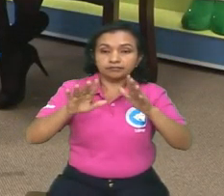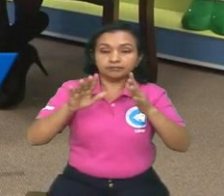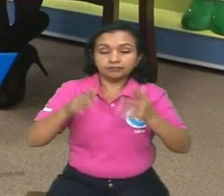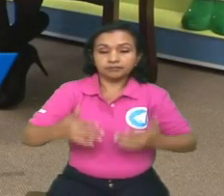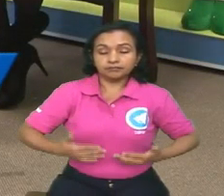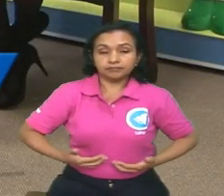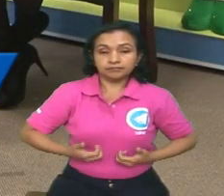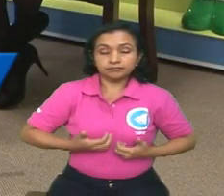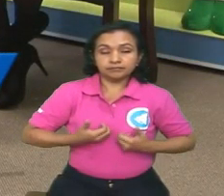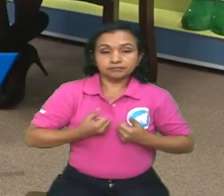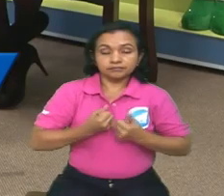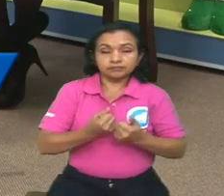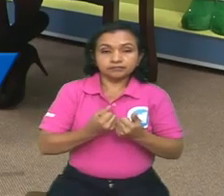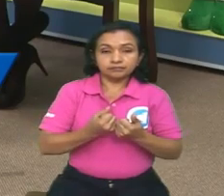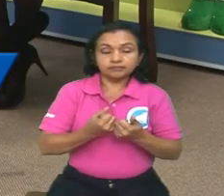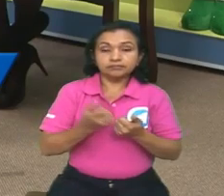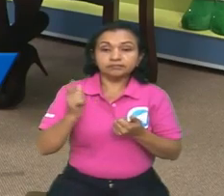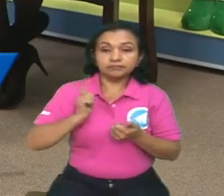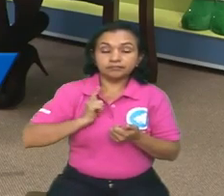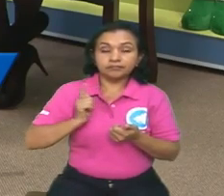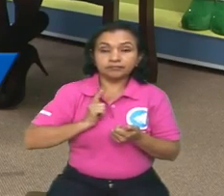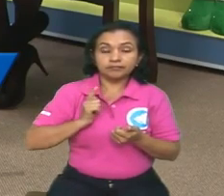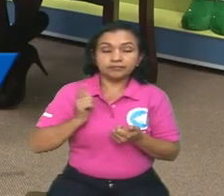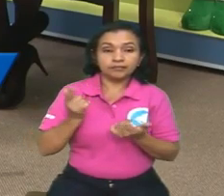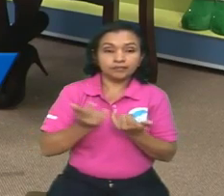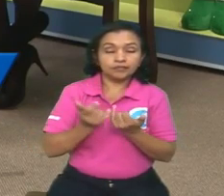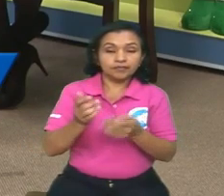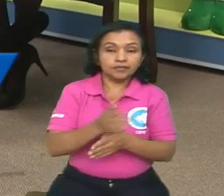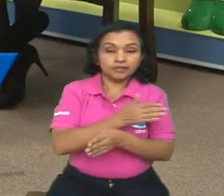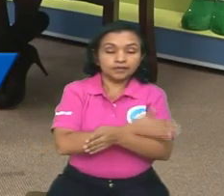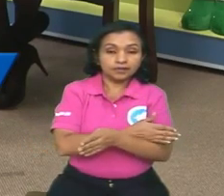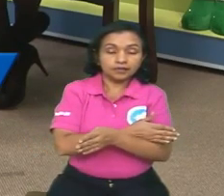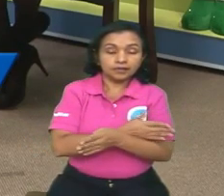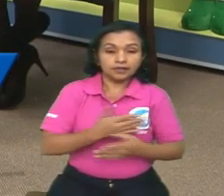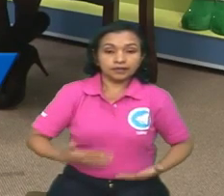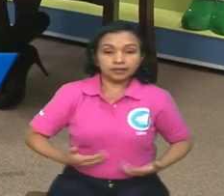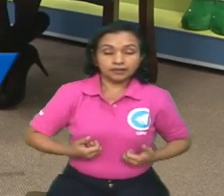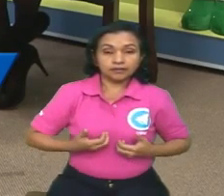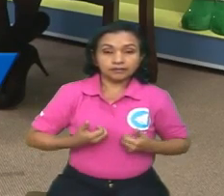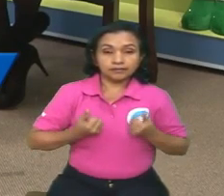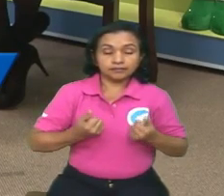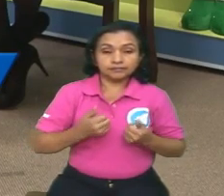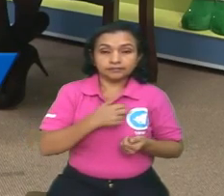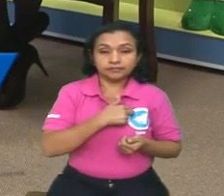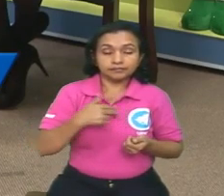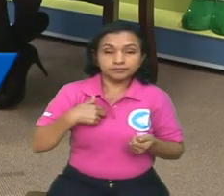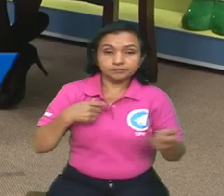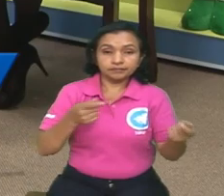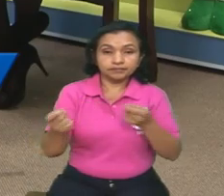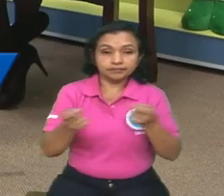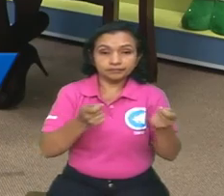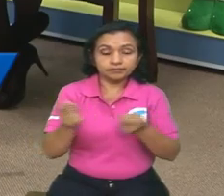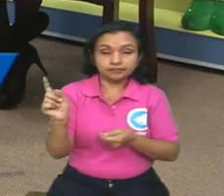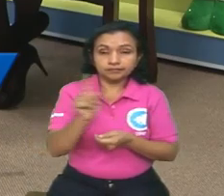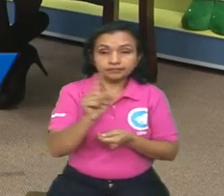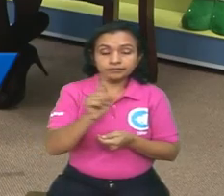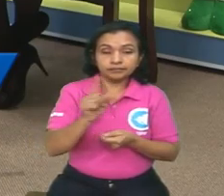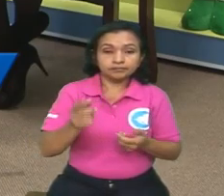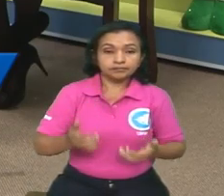cervicouterino. Y si aparece una lesión temprana, una lesión precancerosa, la van a manejar y yo ya no voy a tener